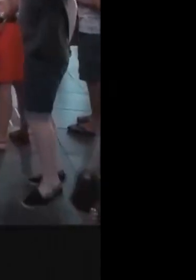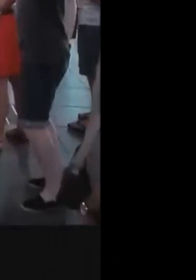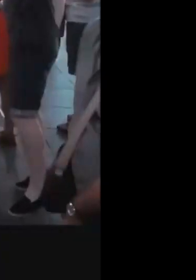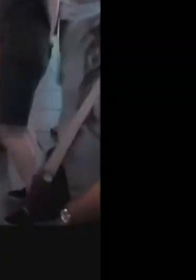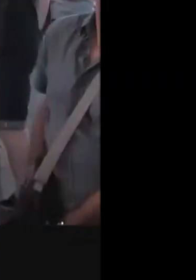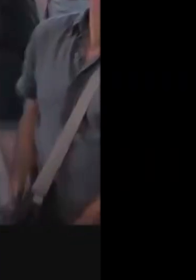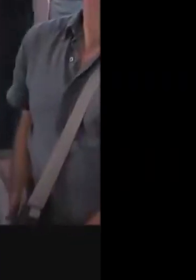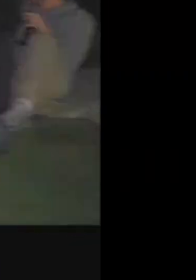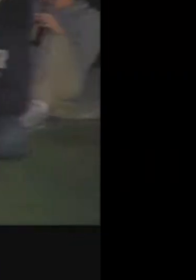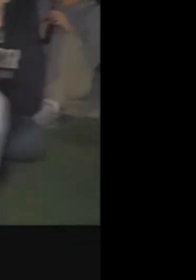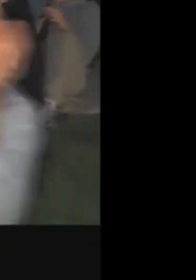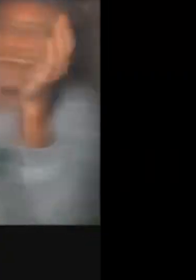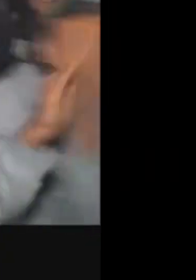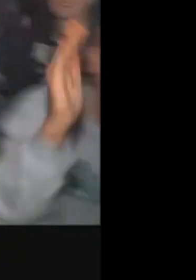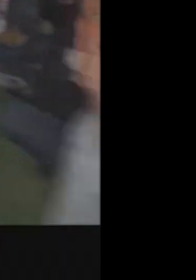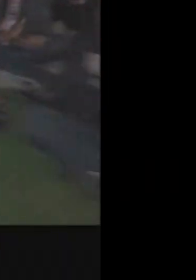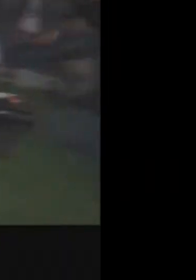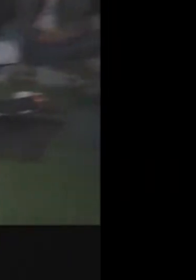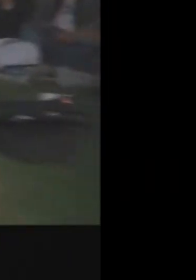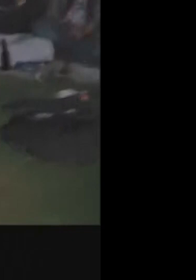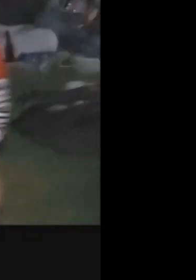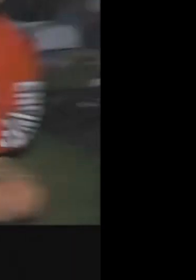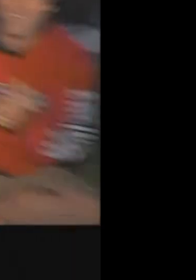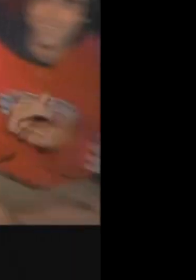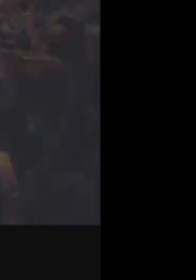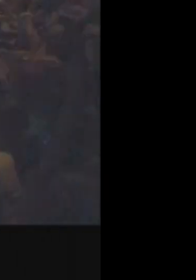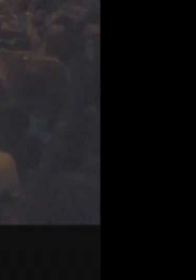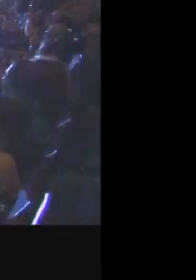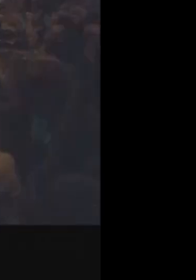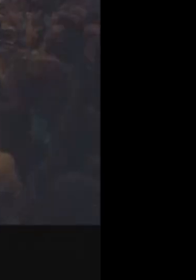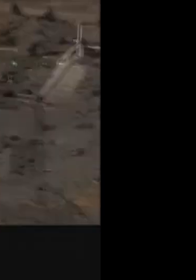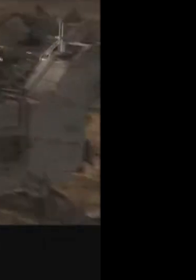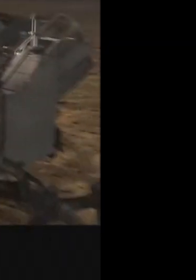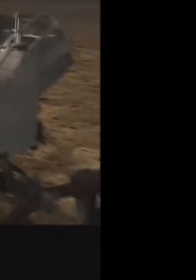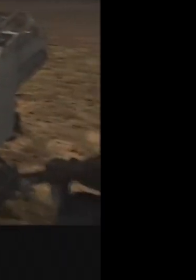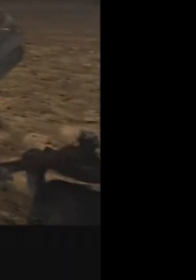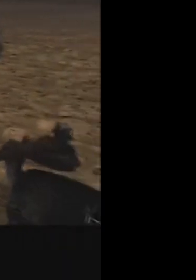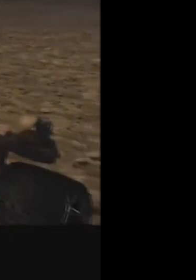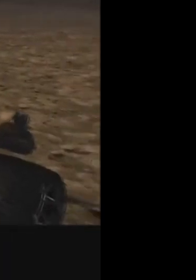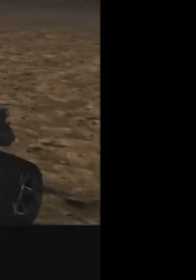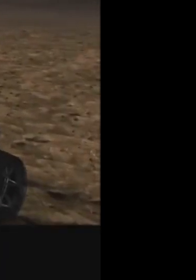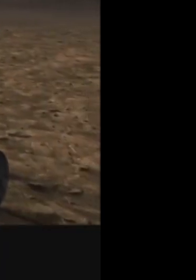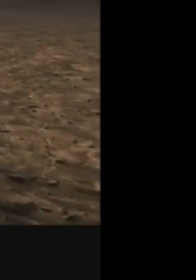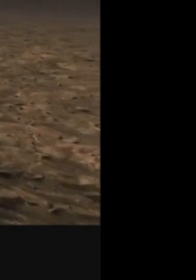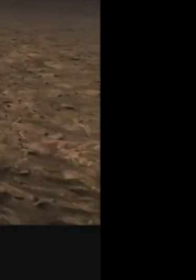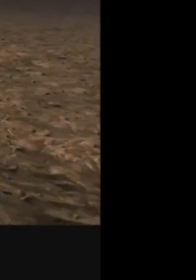Today on Mars, history was made on Earth. The successful landing of Curiosity.